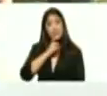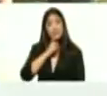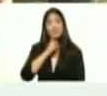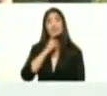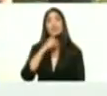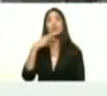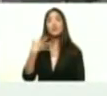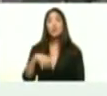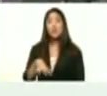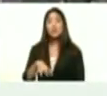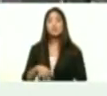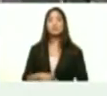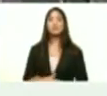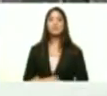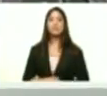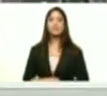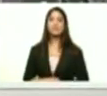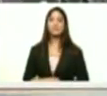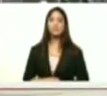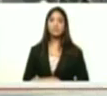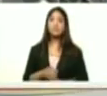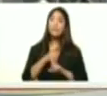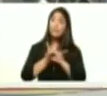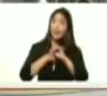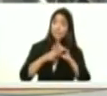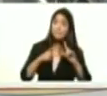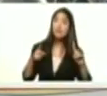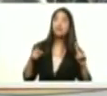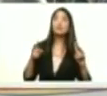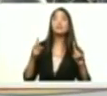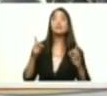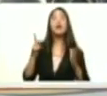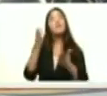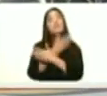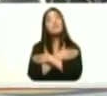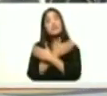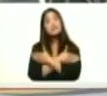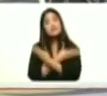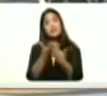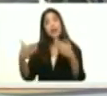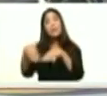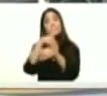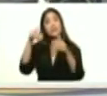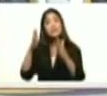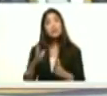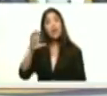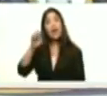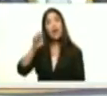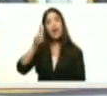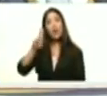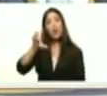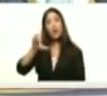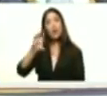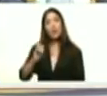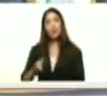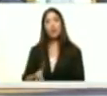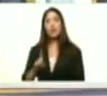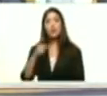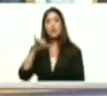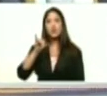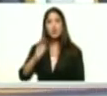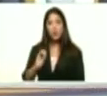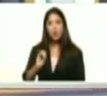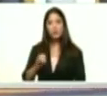a Doha, y a Teherán, pero llegamos, quiero felicitar, al ministro, Eulogio del Pino, felicitar, al ministro,